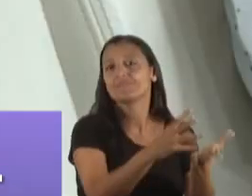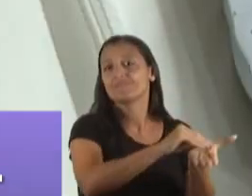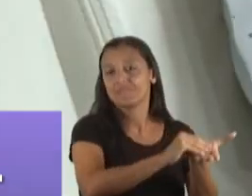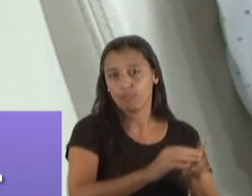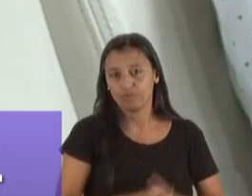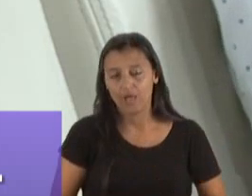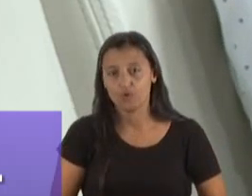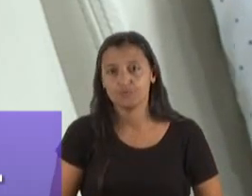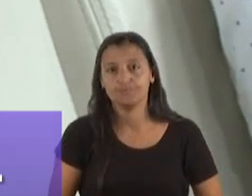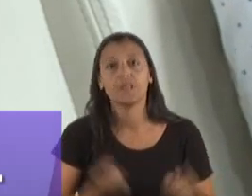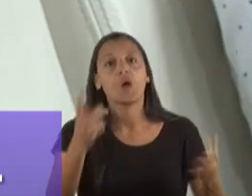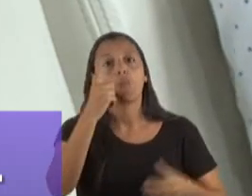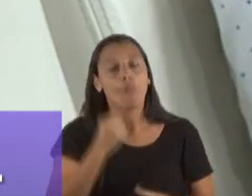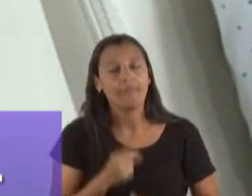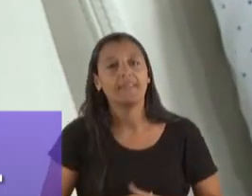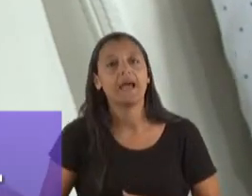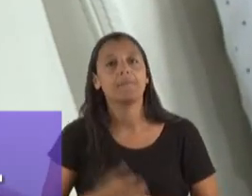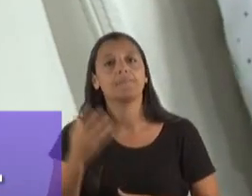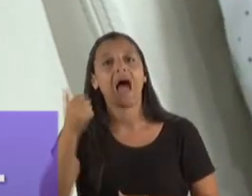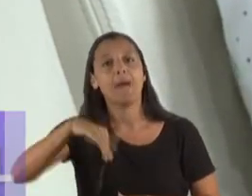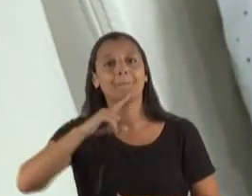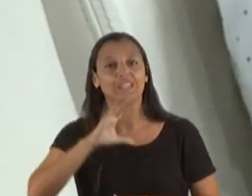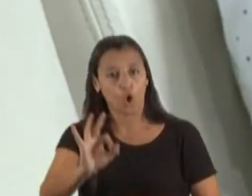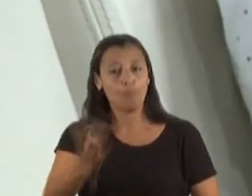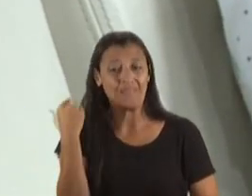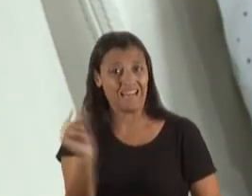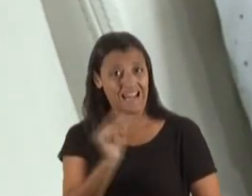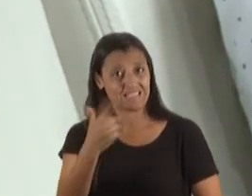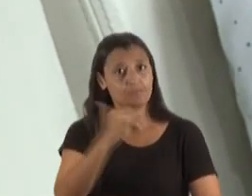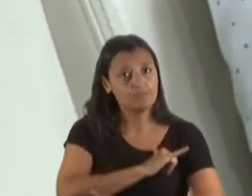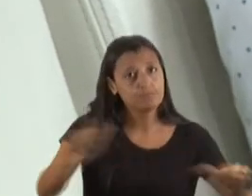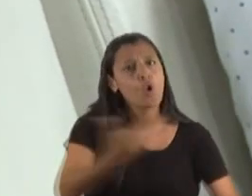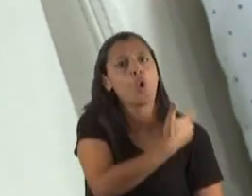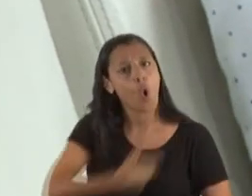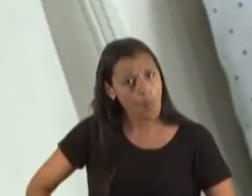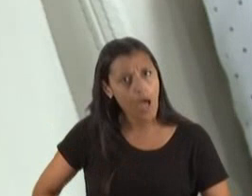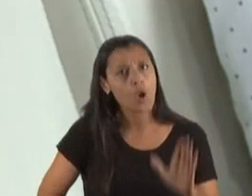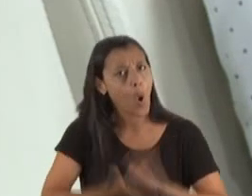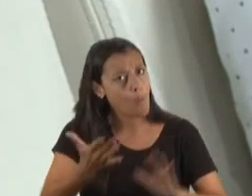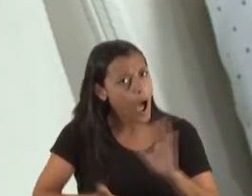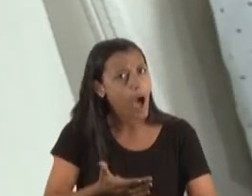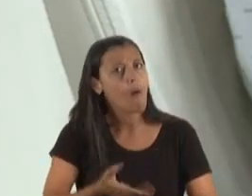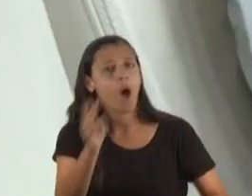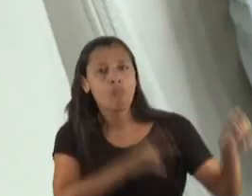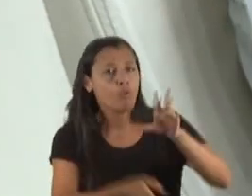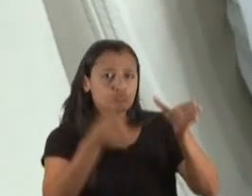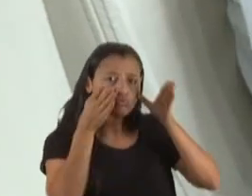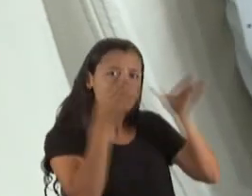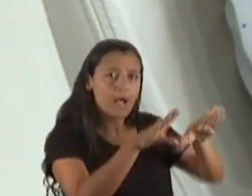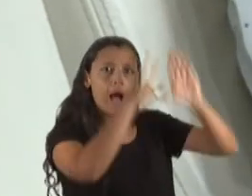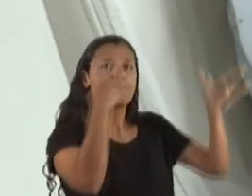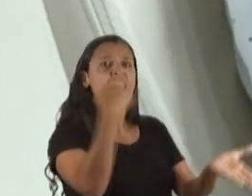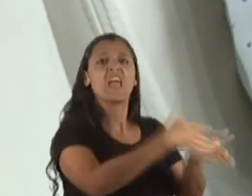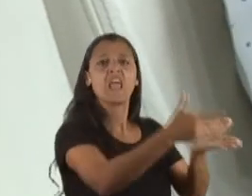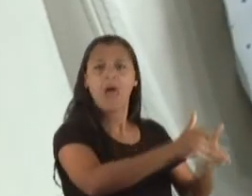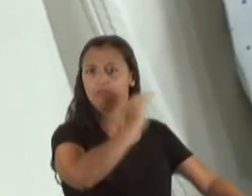Buen día, portavoz Cecilia Camarano para Ámbito. Buenas. Hace instantes mencionó que el gobierno avanza en el cierre definitivo del INADI. Quería preguntarle cómo